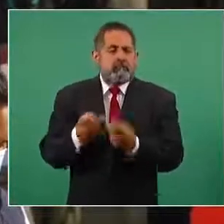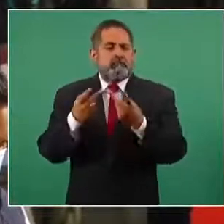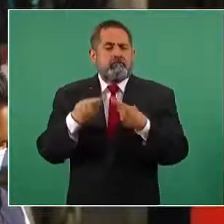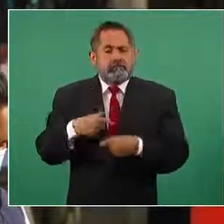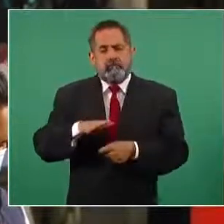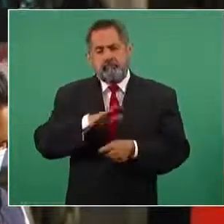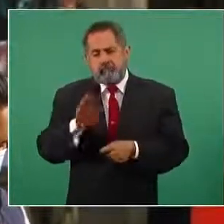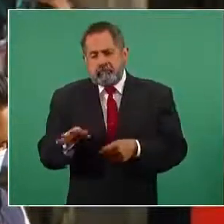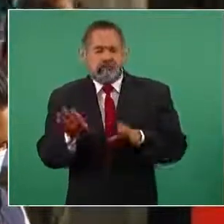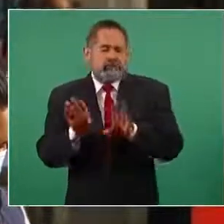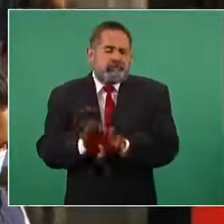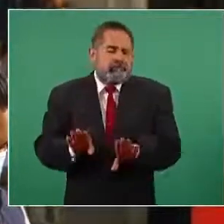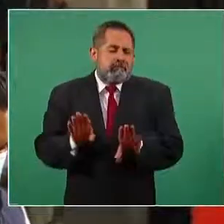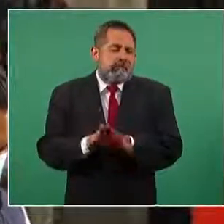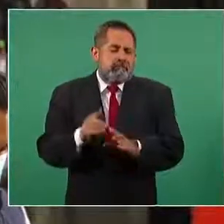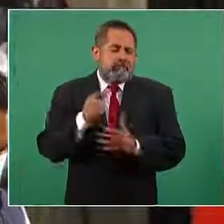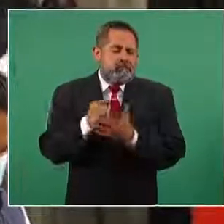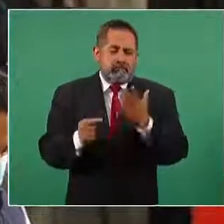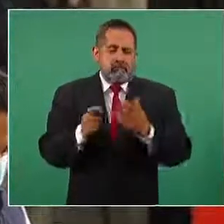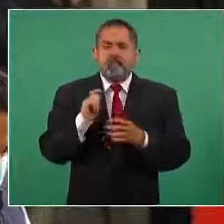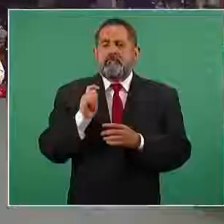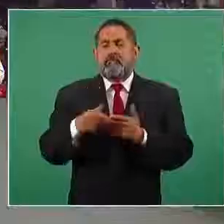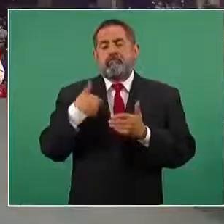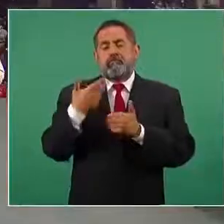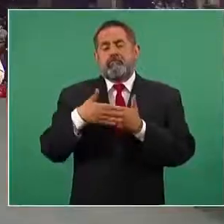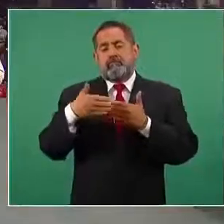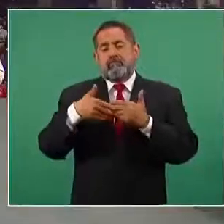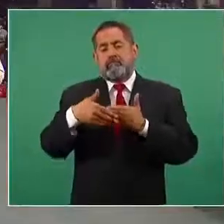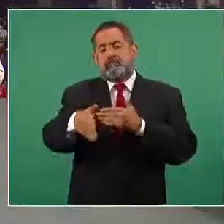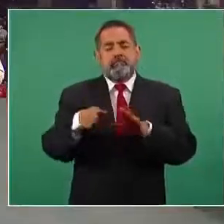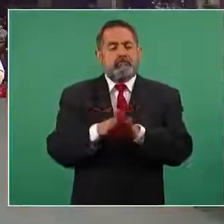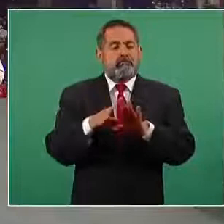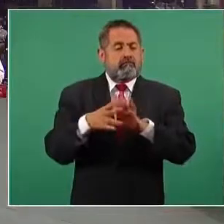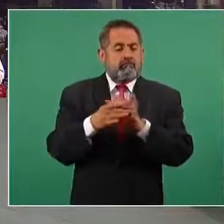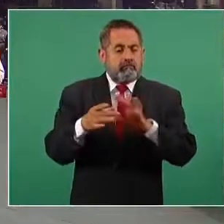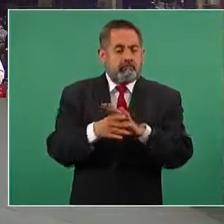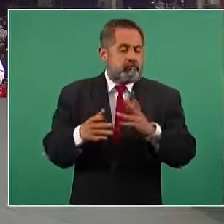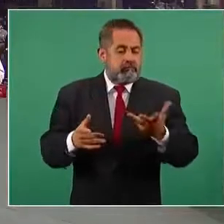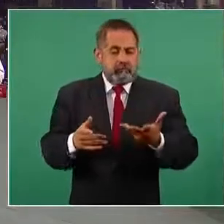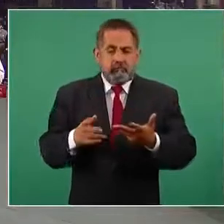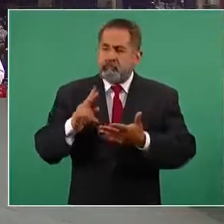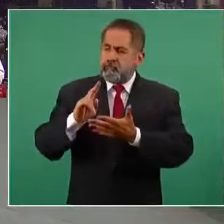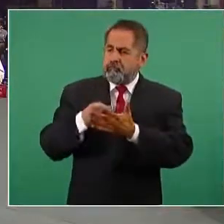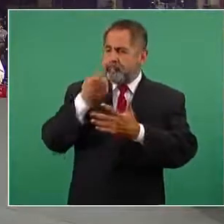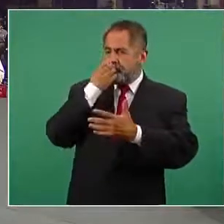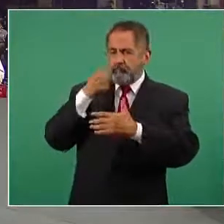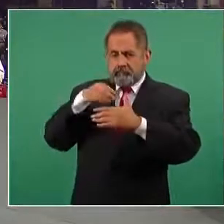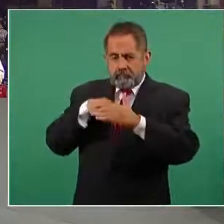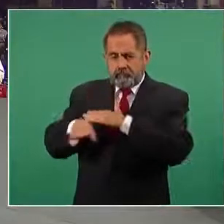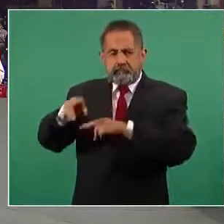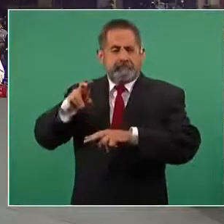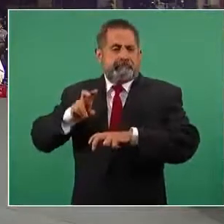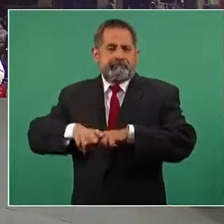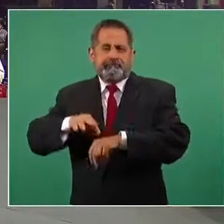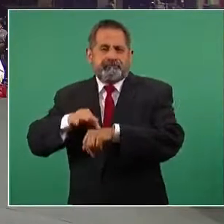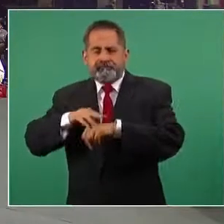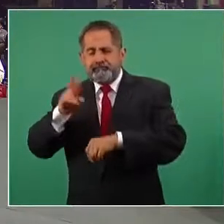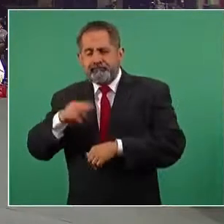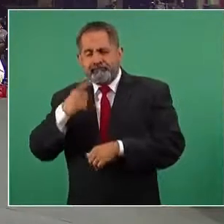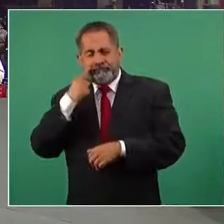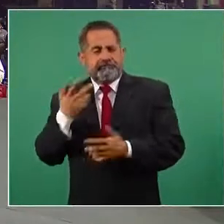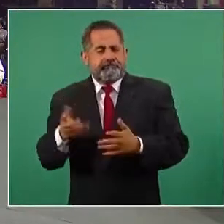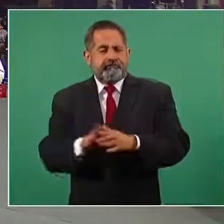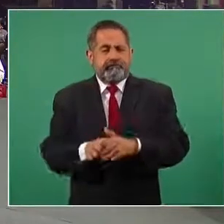muertes? ¿Cómo los ha afectado? ¿Y qué viene en adelante? ¿Cómo será el regreso a la escuela para ver cómo están los niños con la